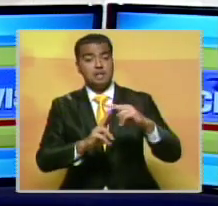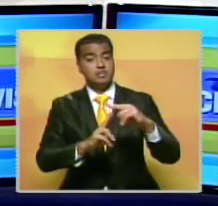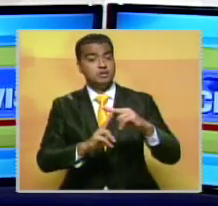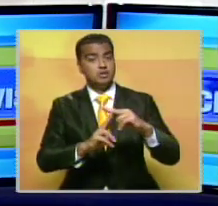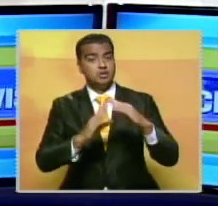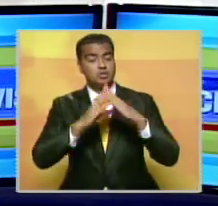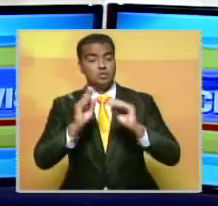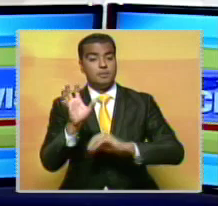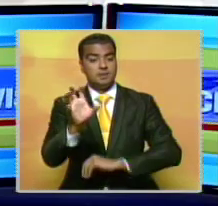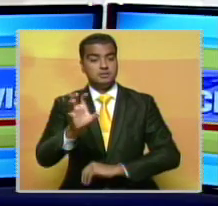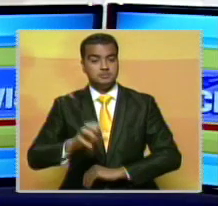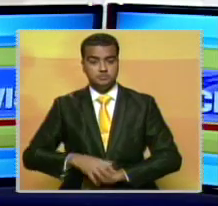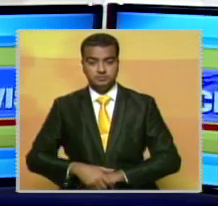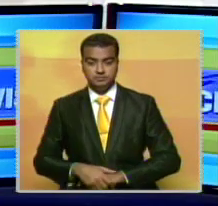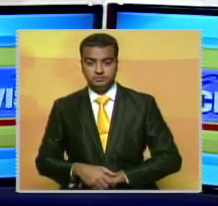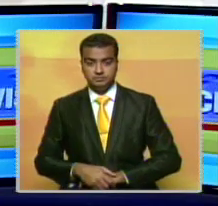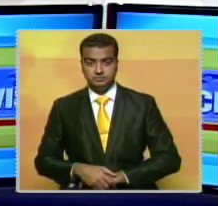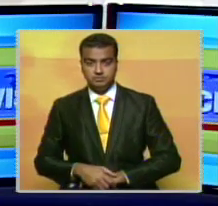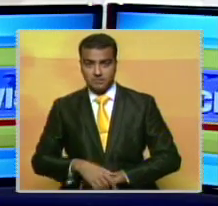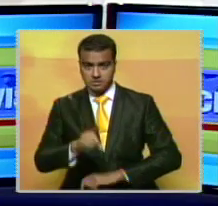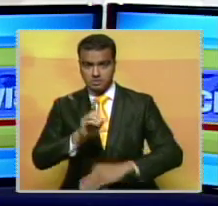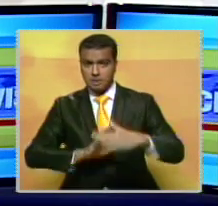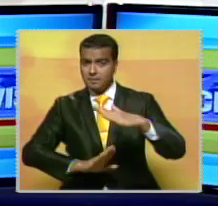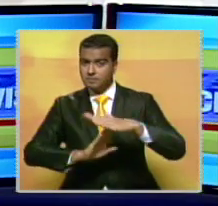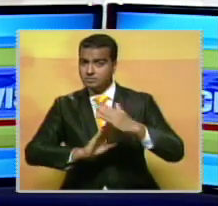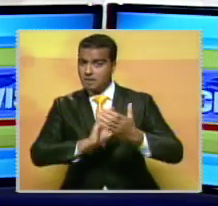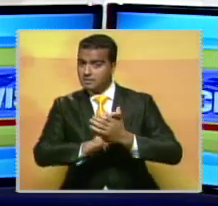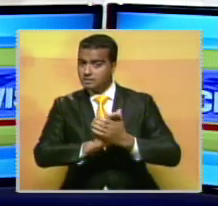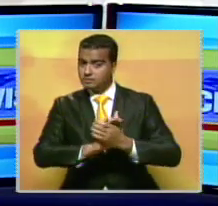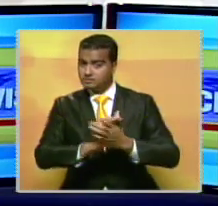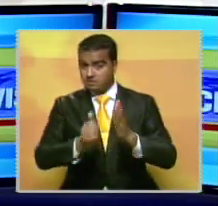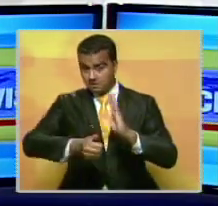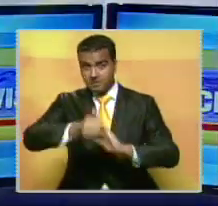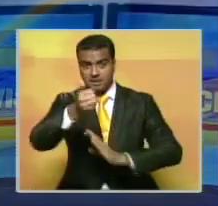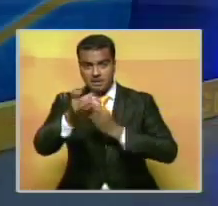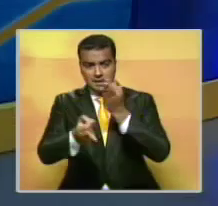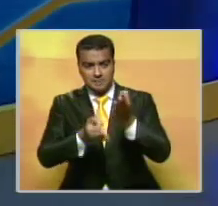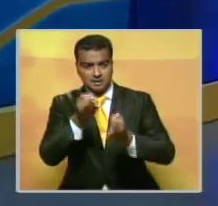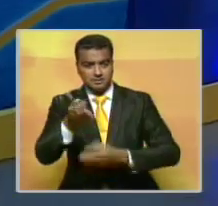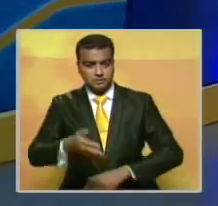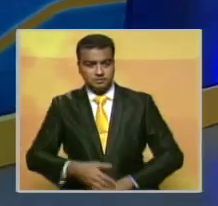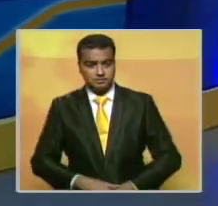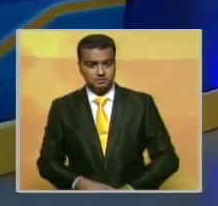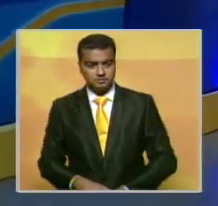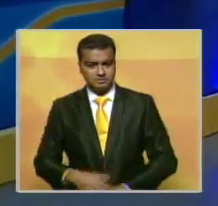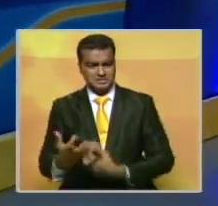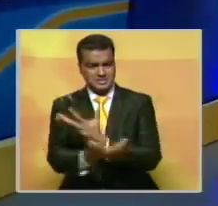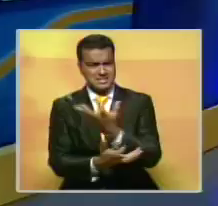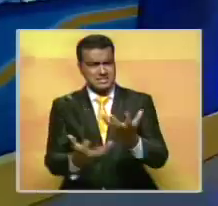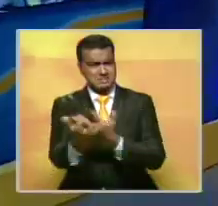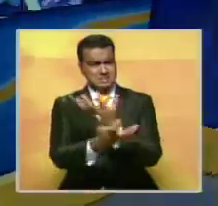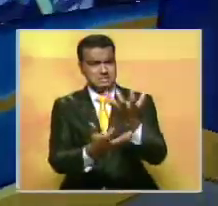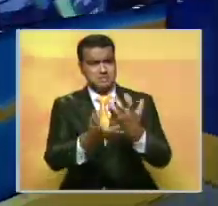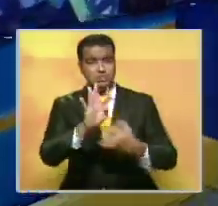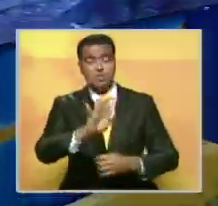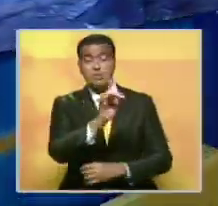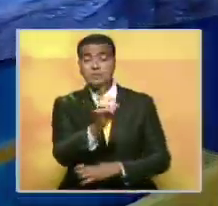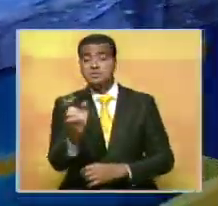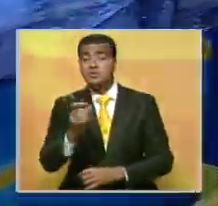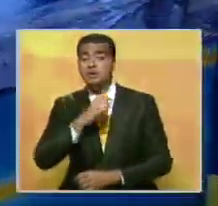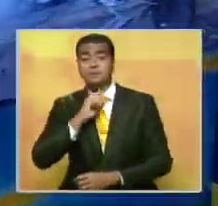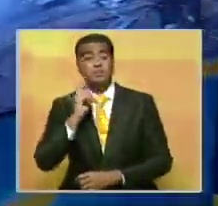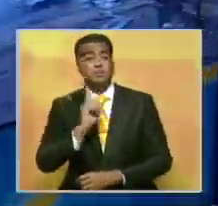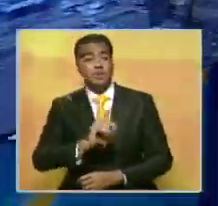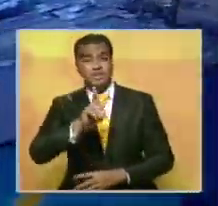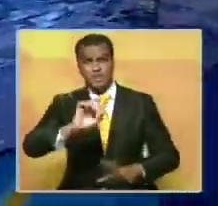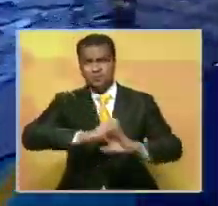de todo el país. Vamos a hacer una pausa, amigos, y más adelante, en llamas, 4 personas murieron en